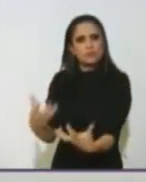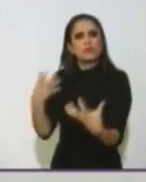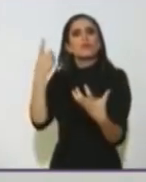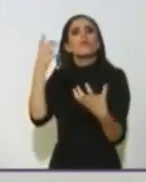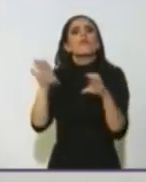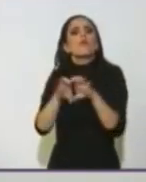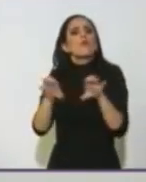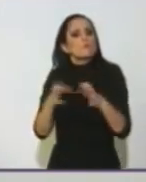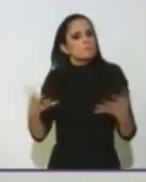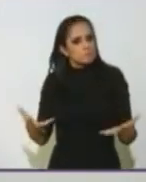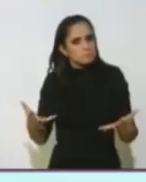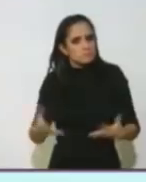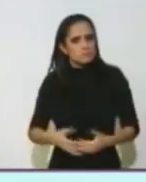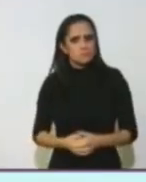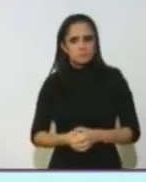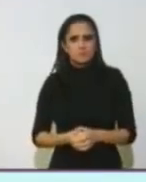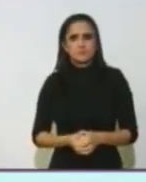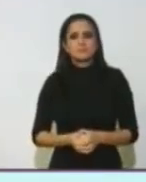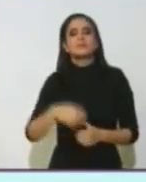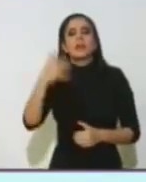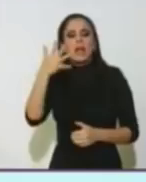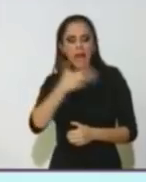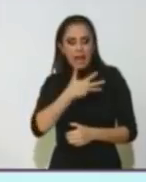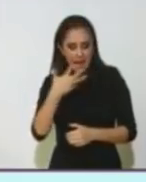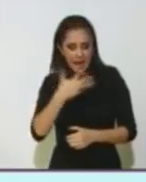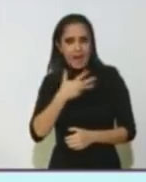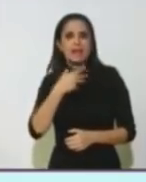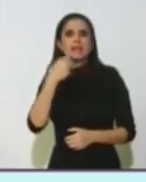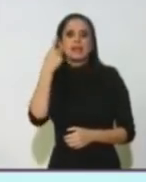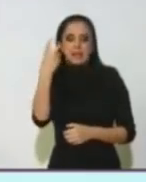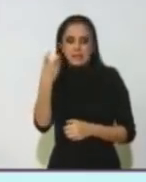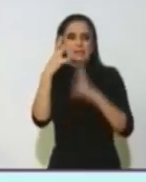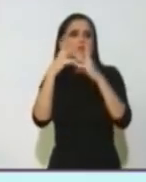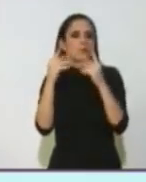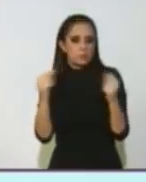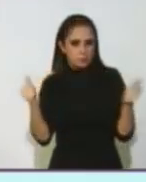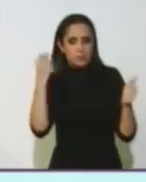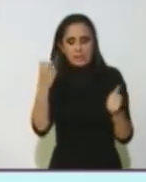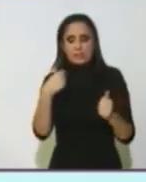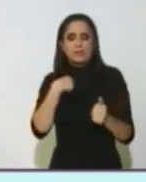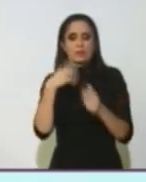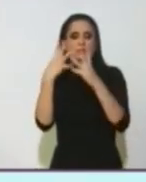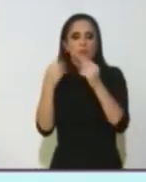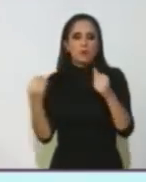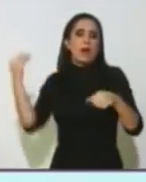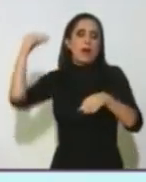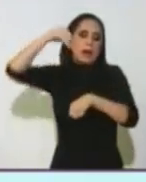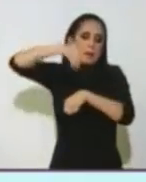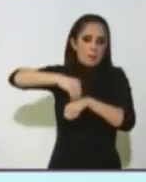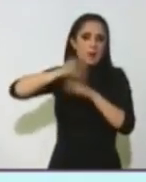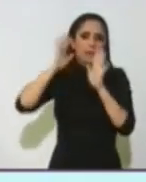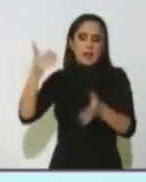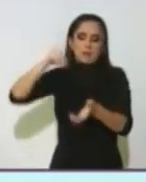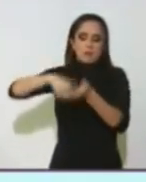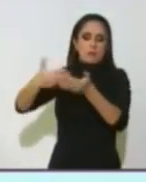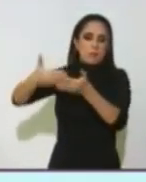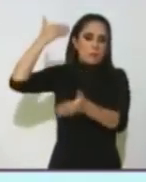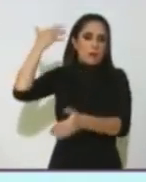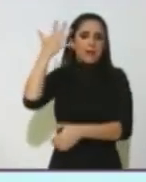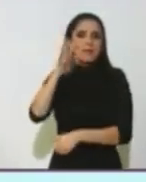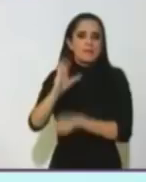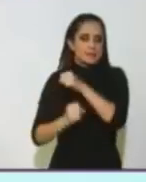hacer eso bueno existe precisamente esta solución es una solución que lleva aplicándose desde hace más de 10 años